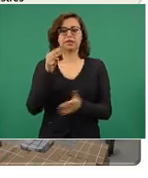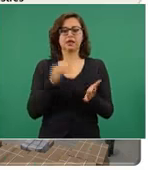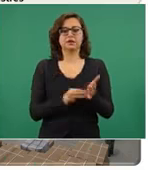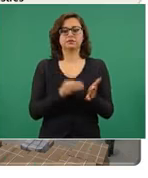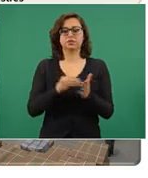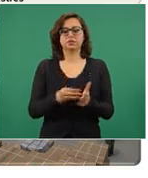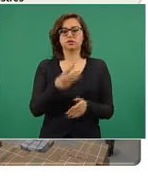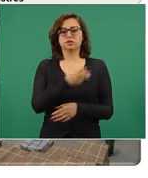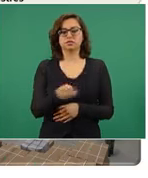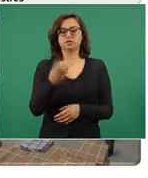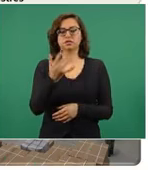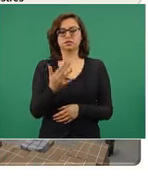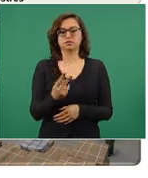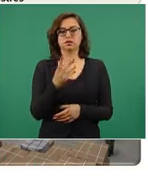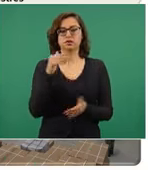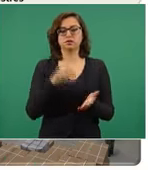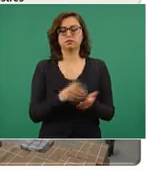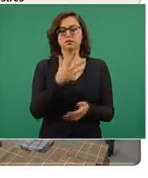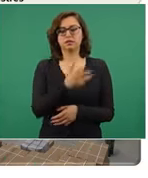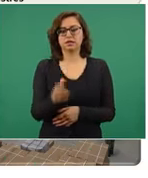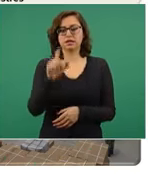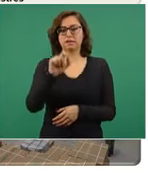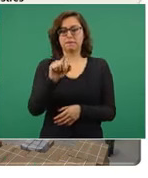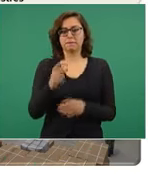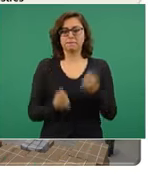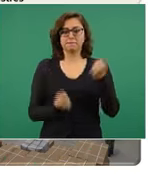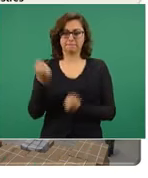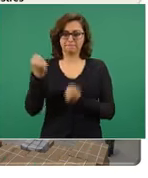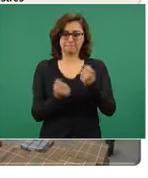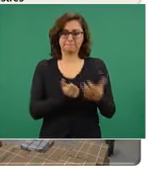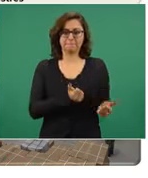3.352.520, vía terrestre, 8 millones,